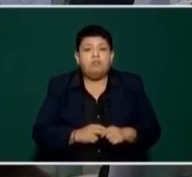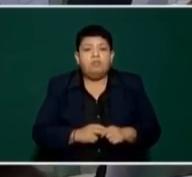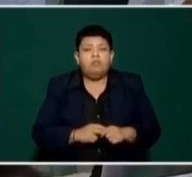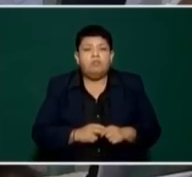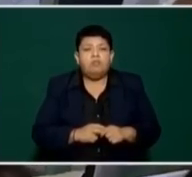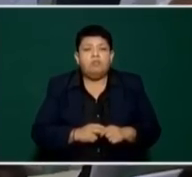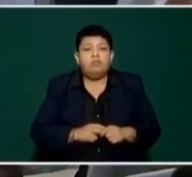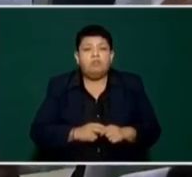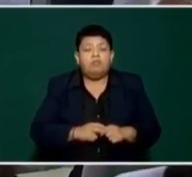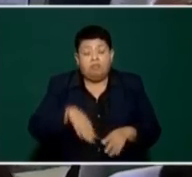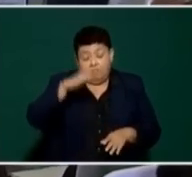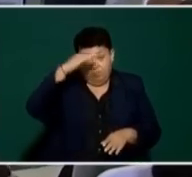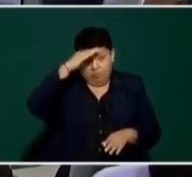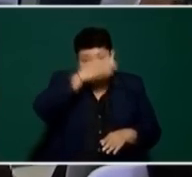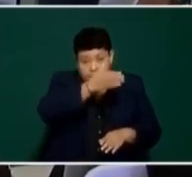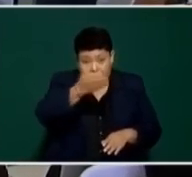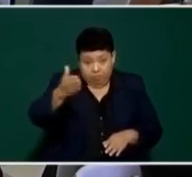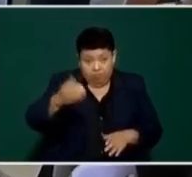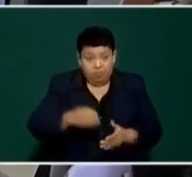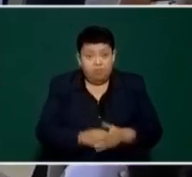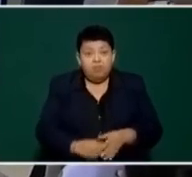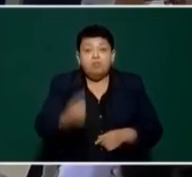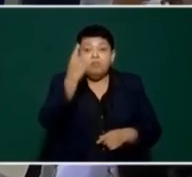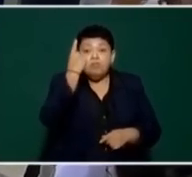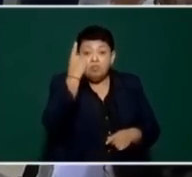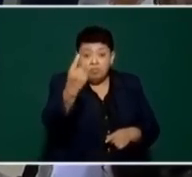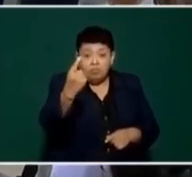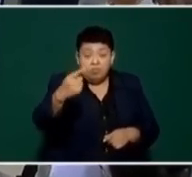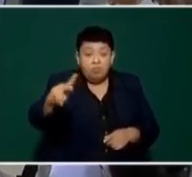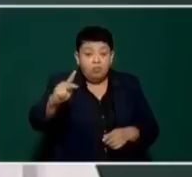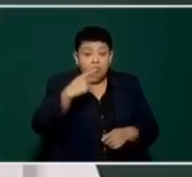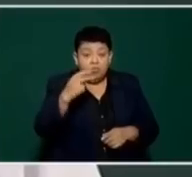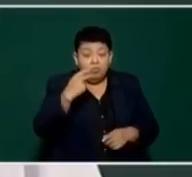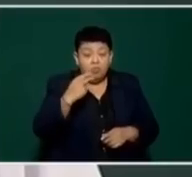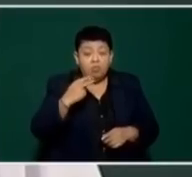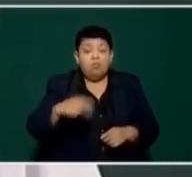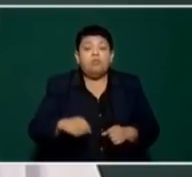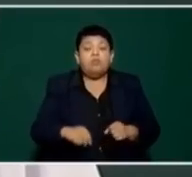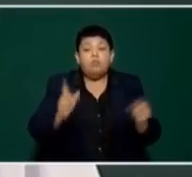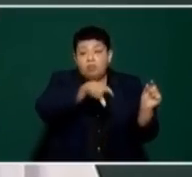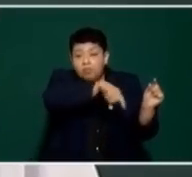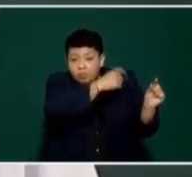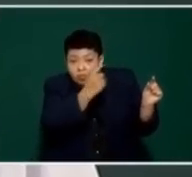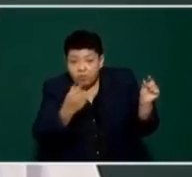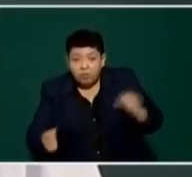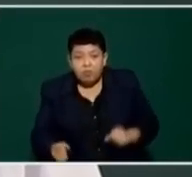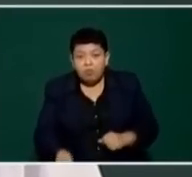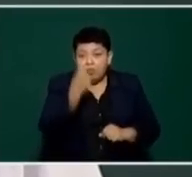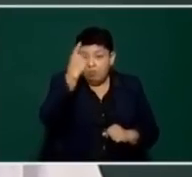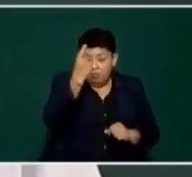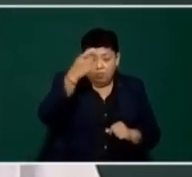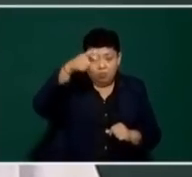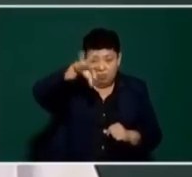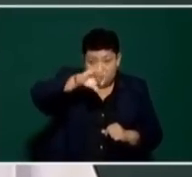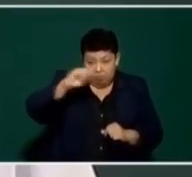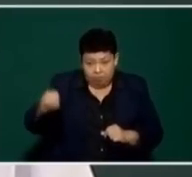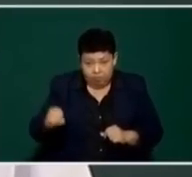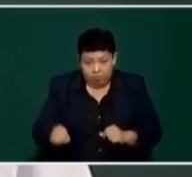consideran, una pregunta de medio nacional, una de Quintana Roo. ¿De